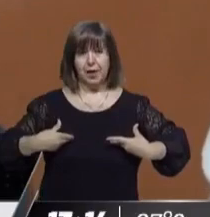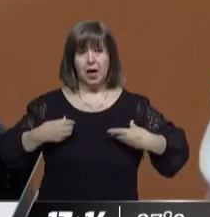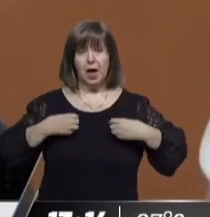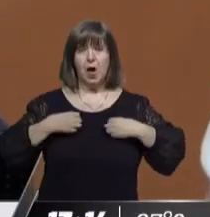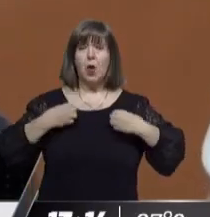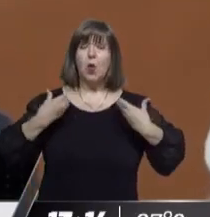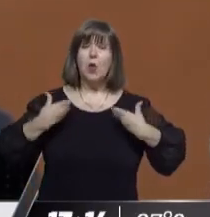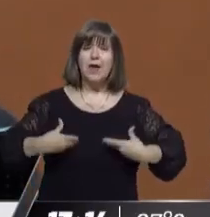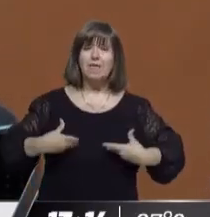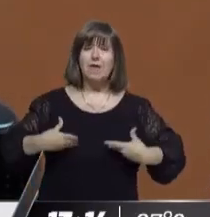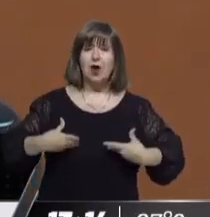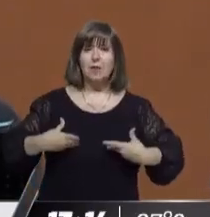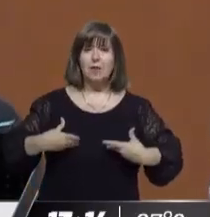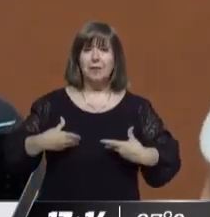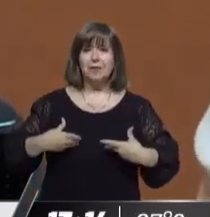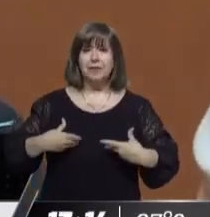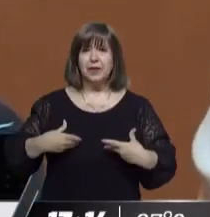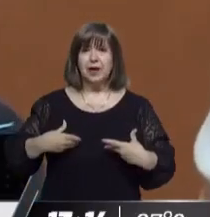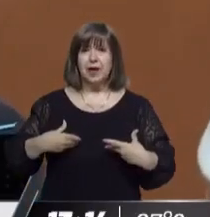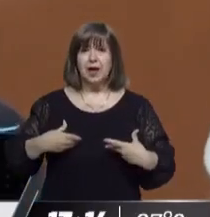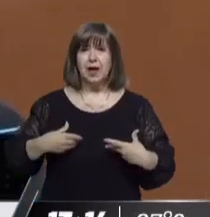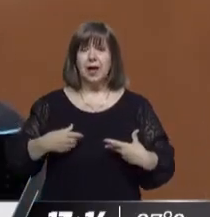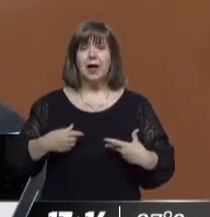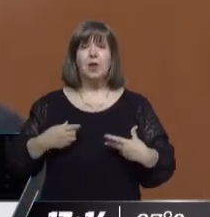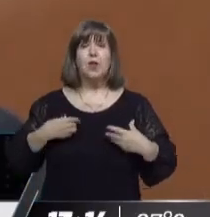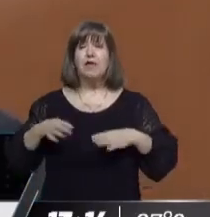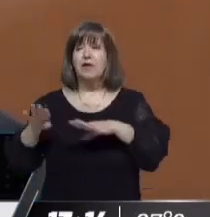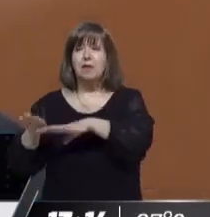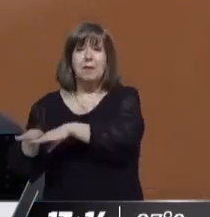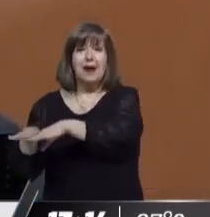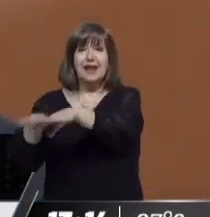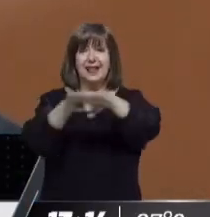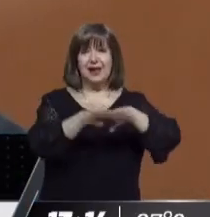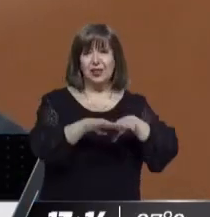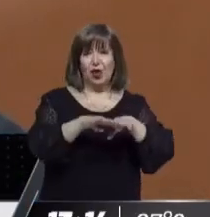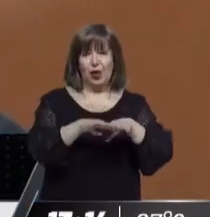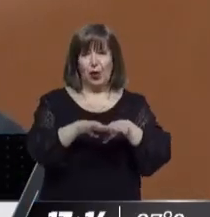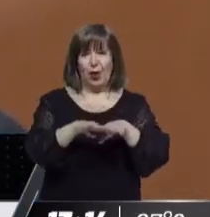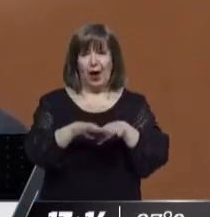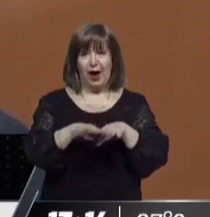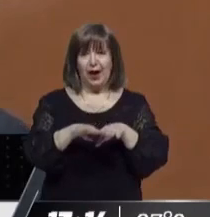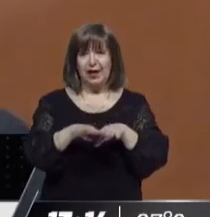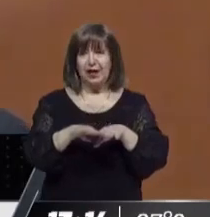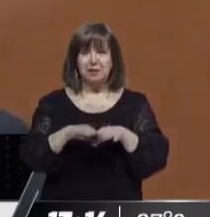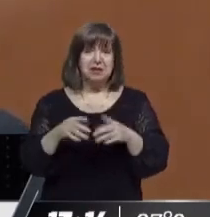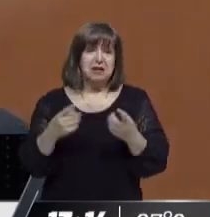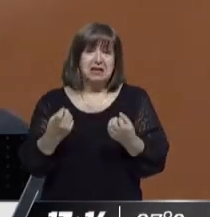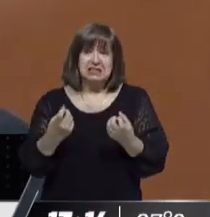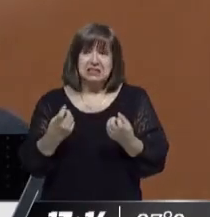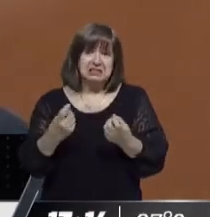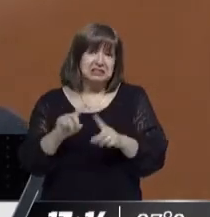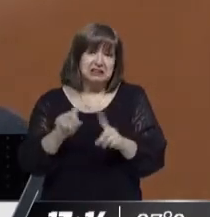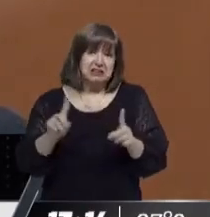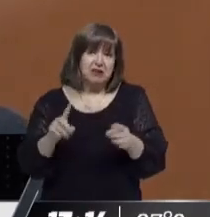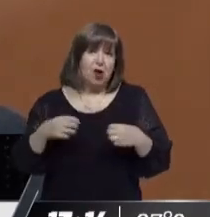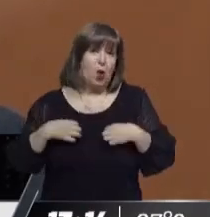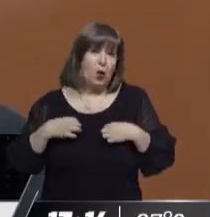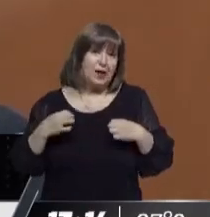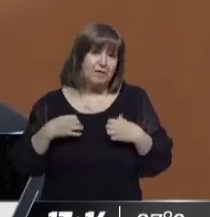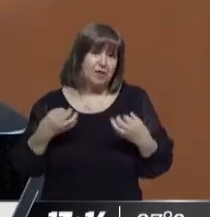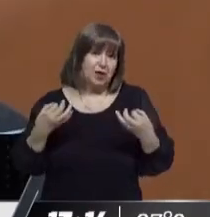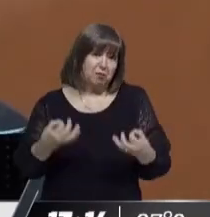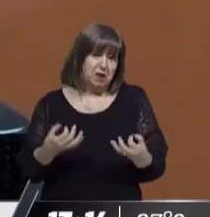Está más vinculado a que los chicos no haya diferencias entre ellos que a la necesidad de un uniforme